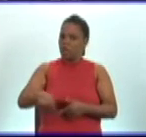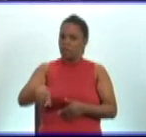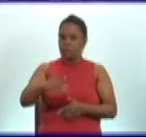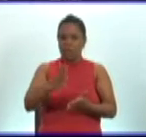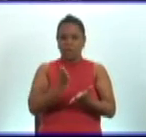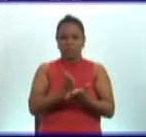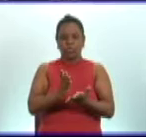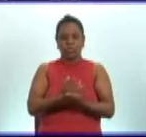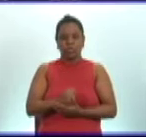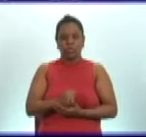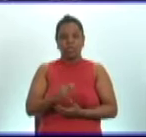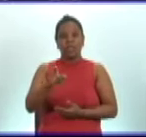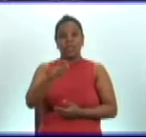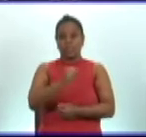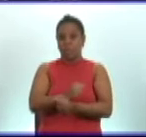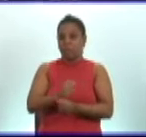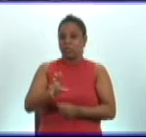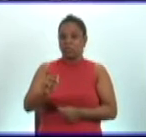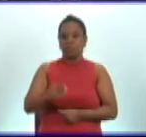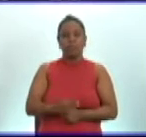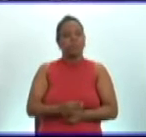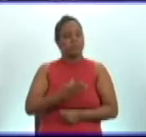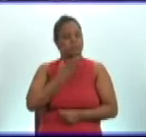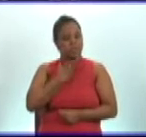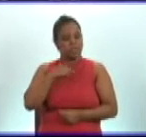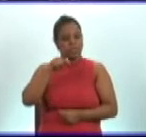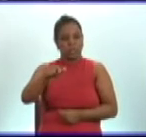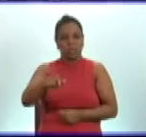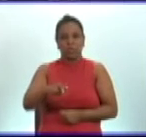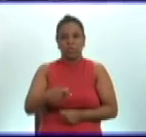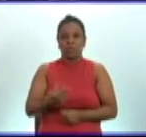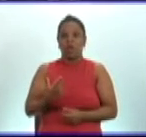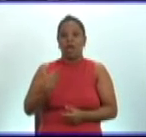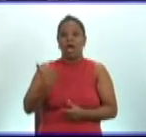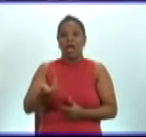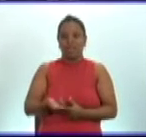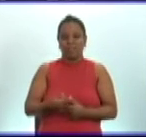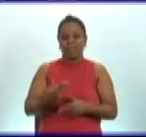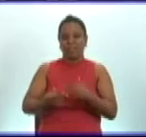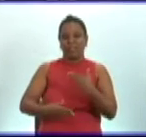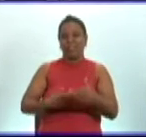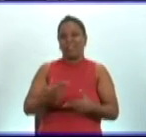Prefiero eso antes de convertirme en cómplice de algo peor.